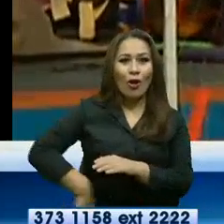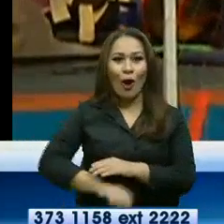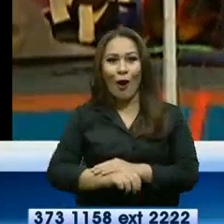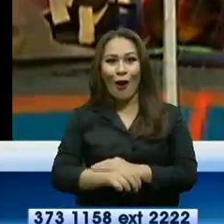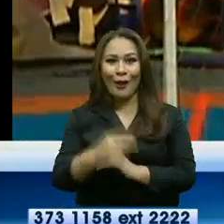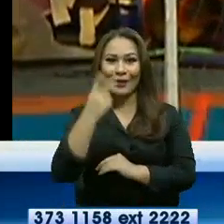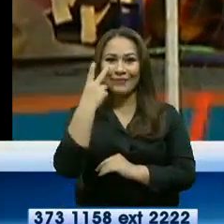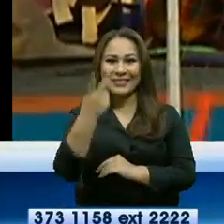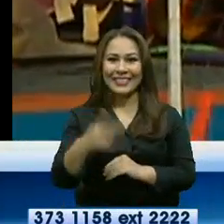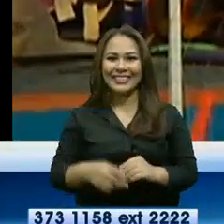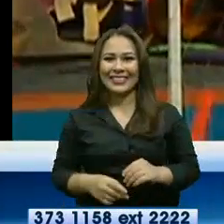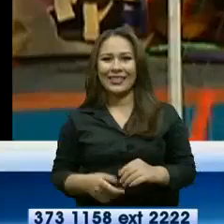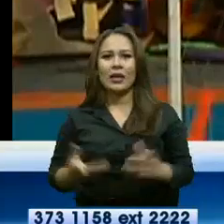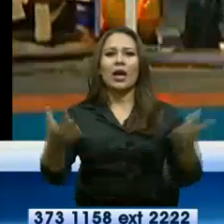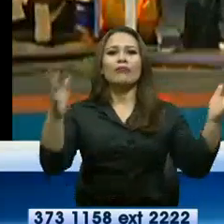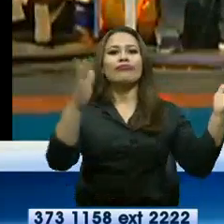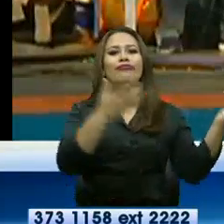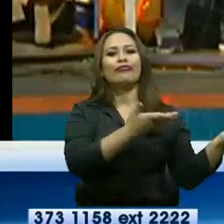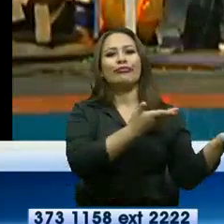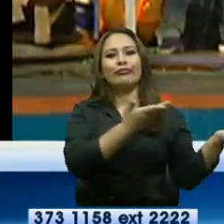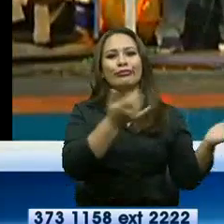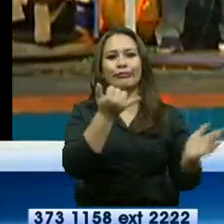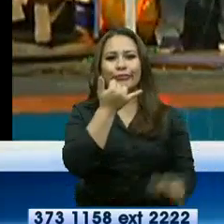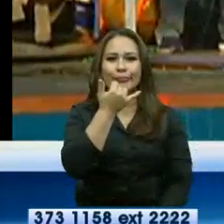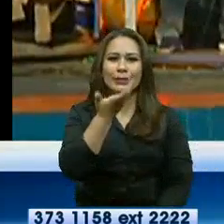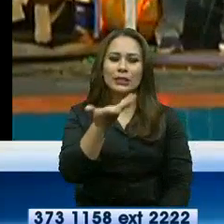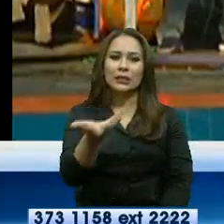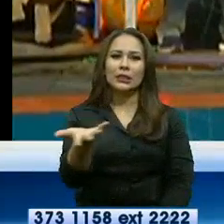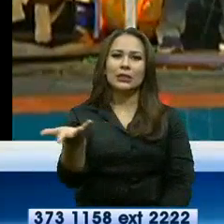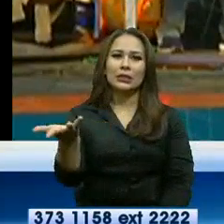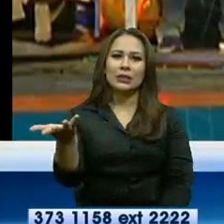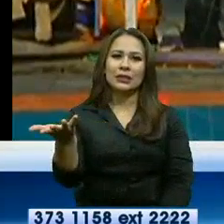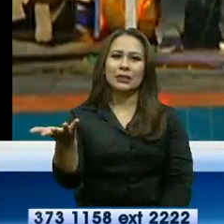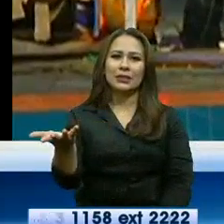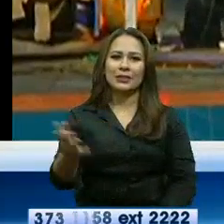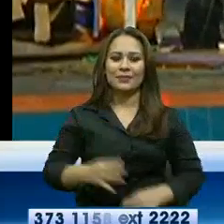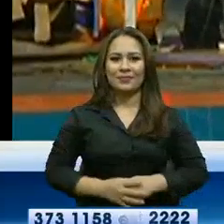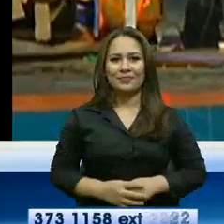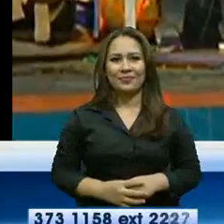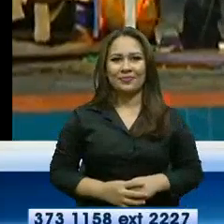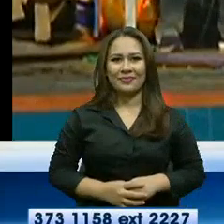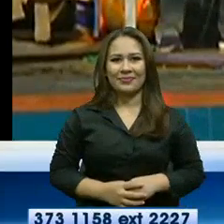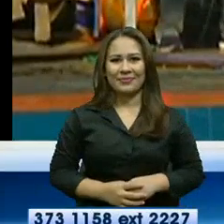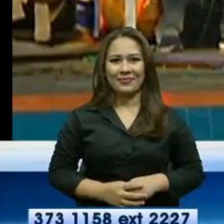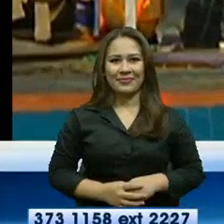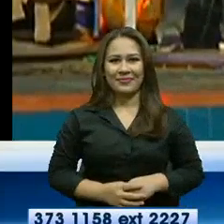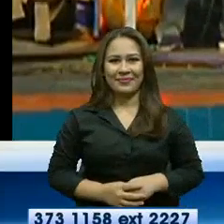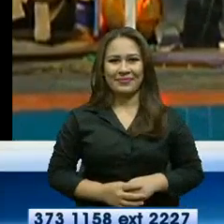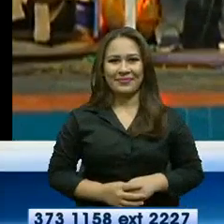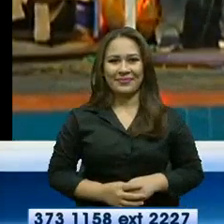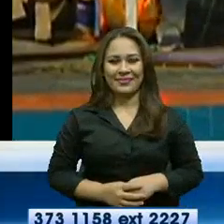que por acá como que la puntería no estaba tan bien afinada.